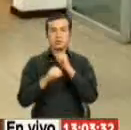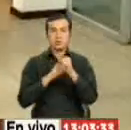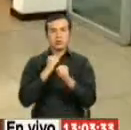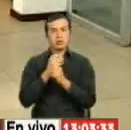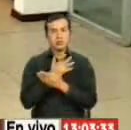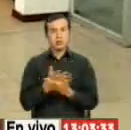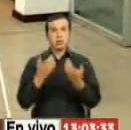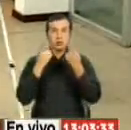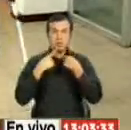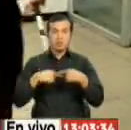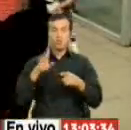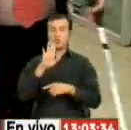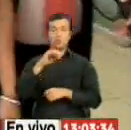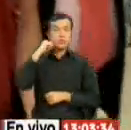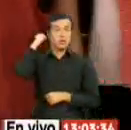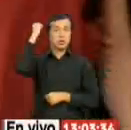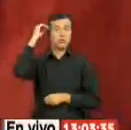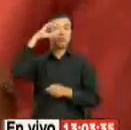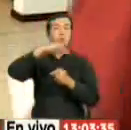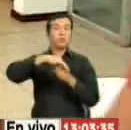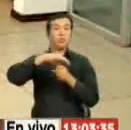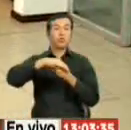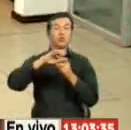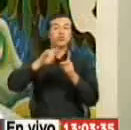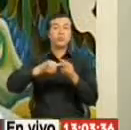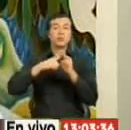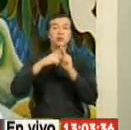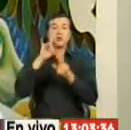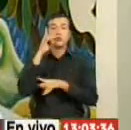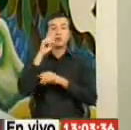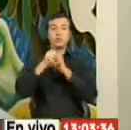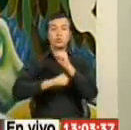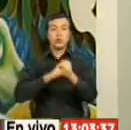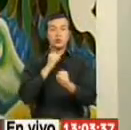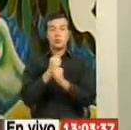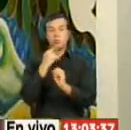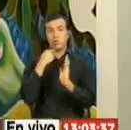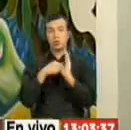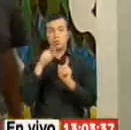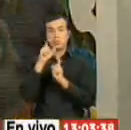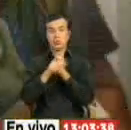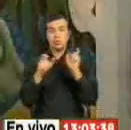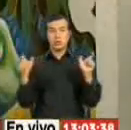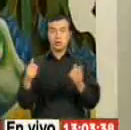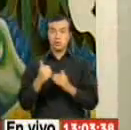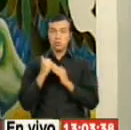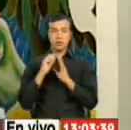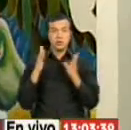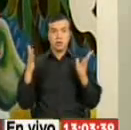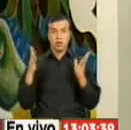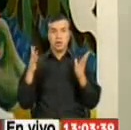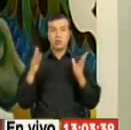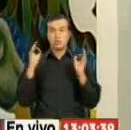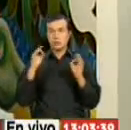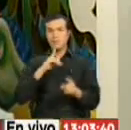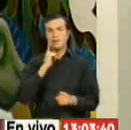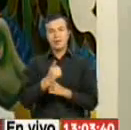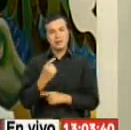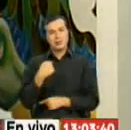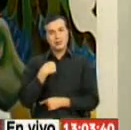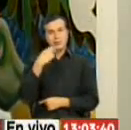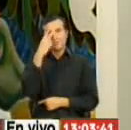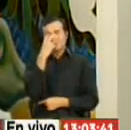afirma que ha ejercido su derecho al voto desde los 18 años o dejaban que por ejemplo una persona me ayude cuando era obvio si yo no